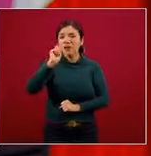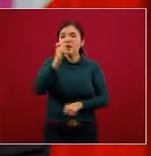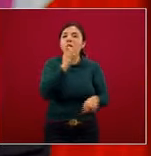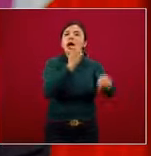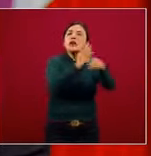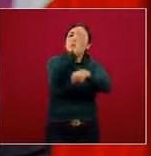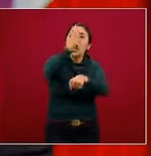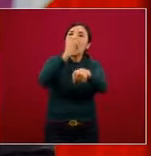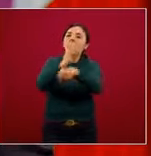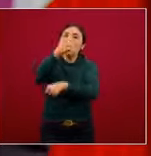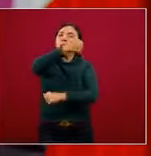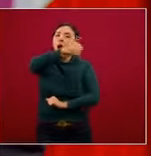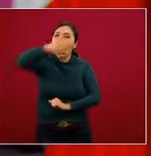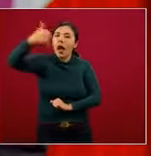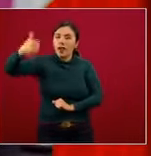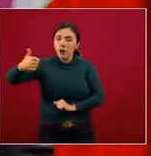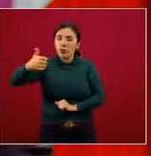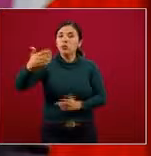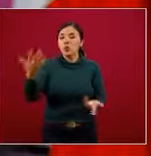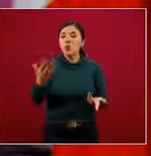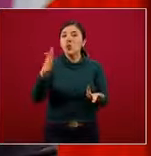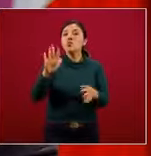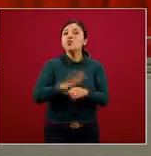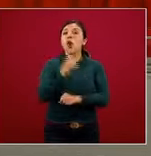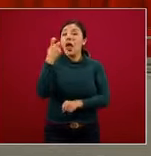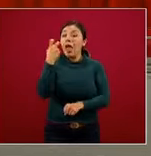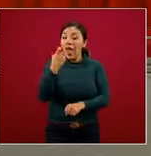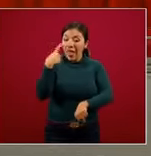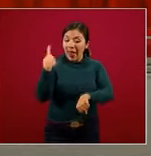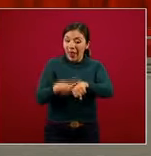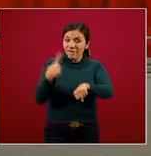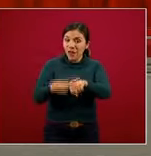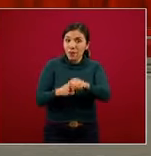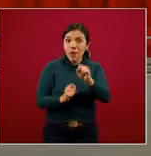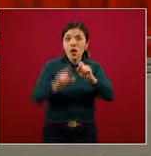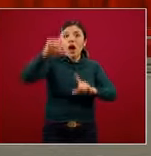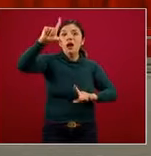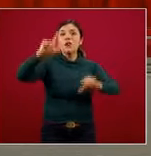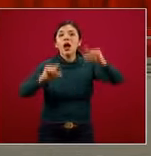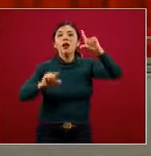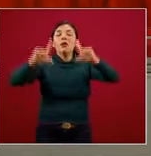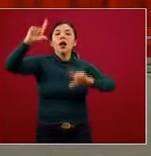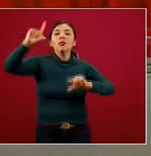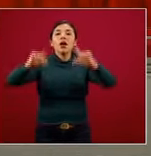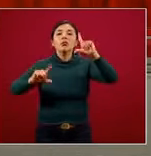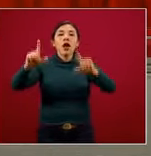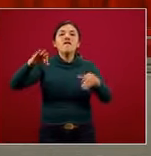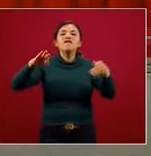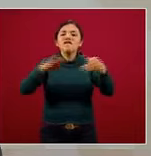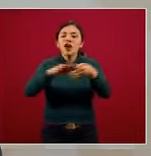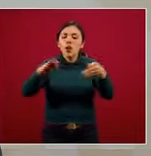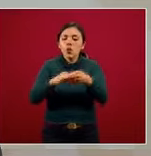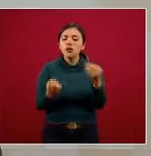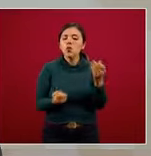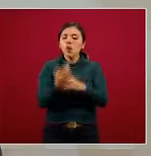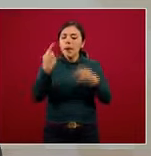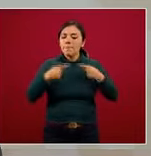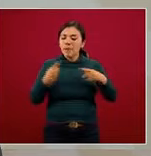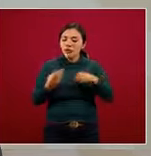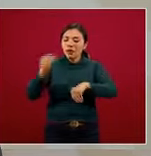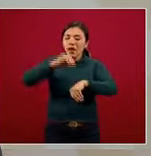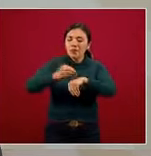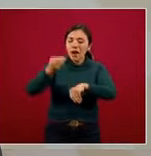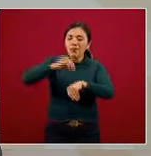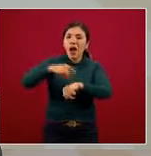por estado porque la presencia de la epidemia, la intensidad de la epidemia, la frecuencia de nuevos